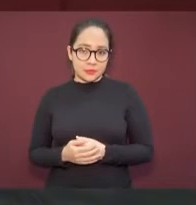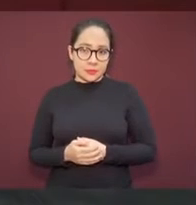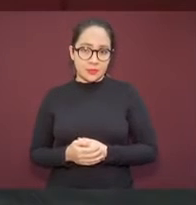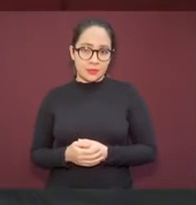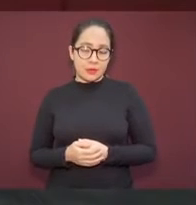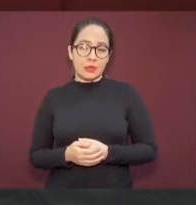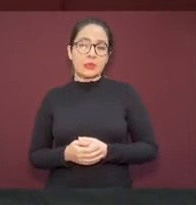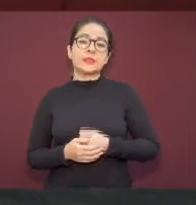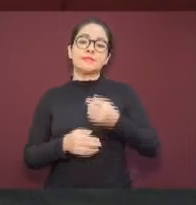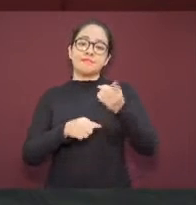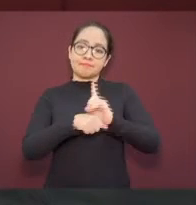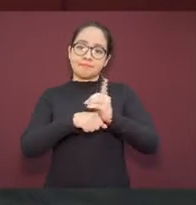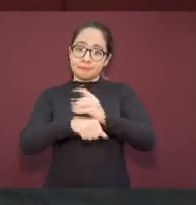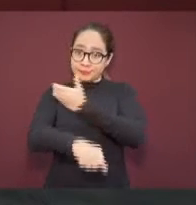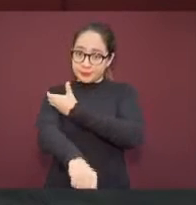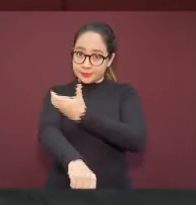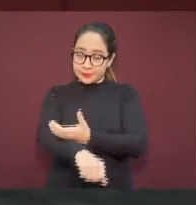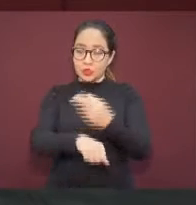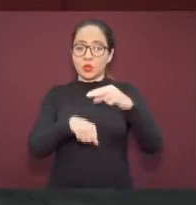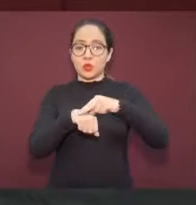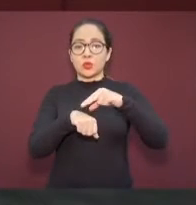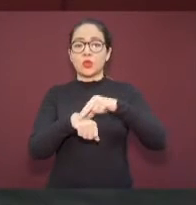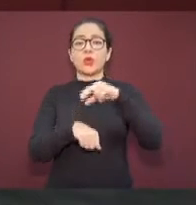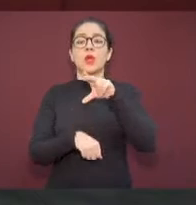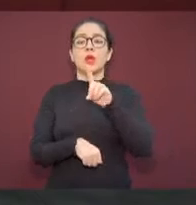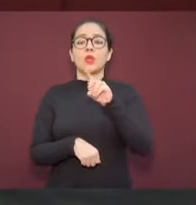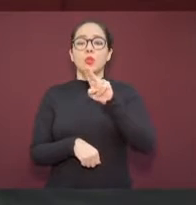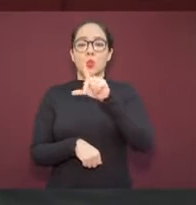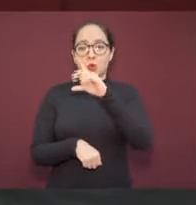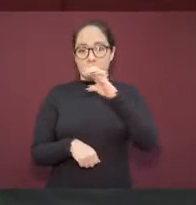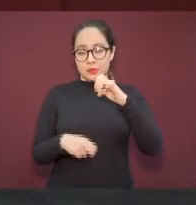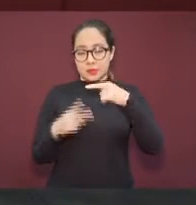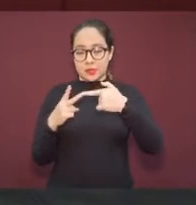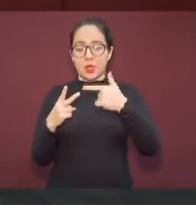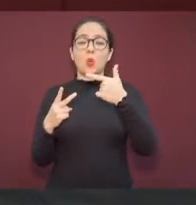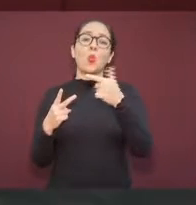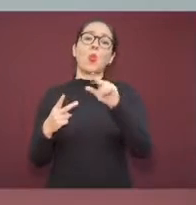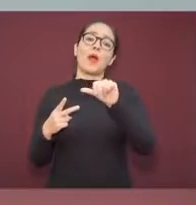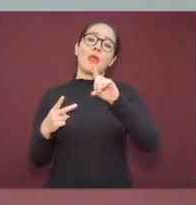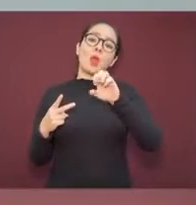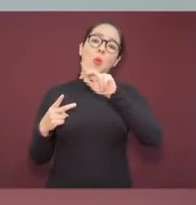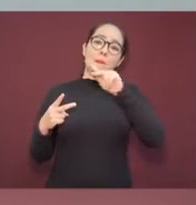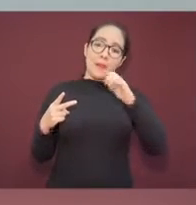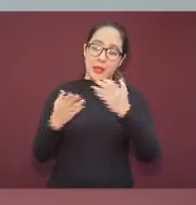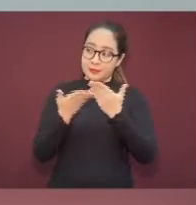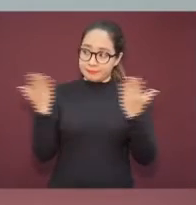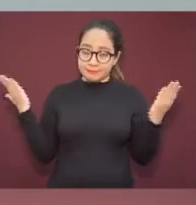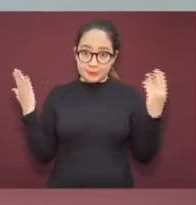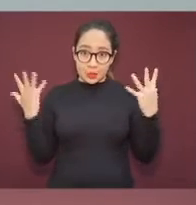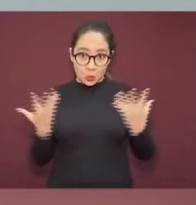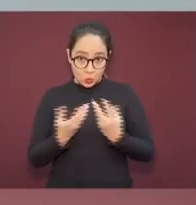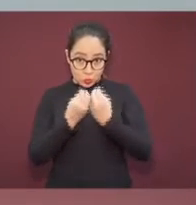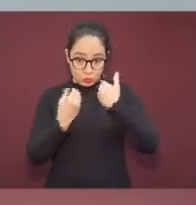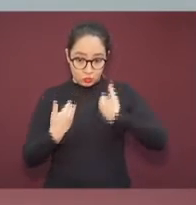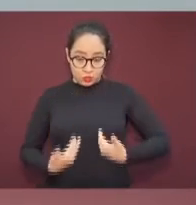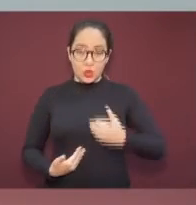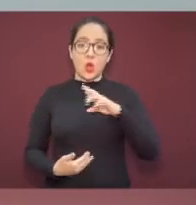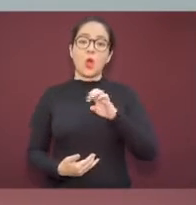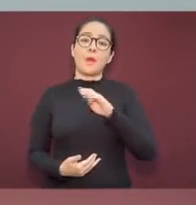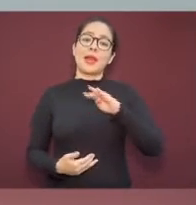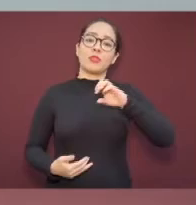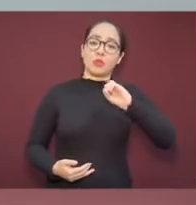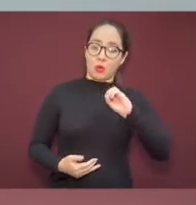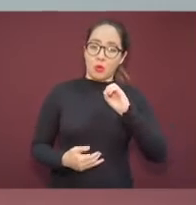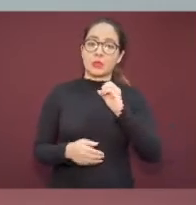las doctoras dulce maría espejo guevara y guadalupe díaz del castillo flores para juntos con un servidor roberto ramos